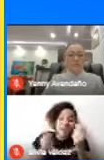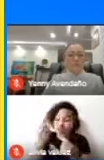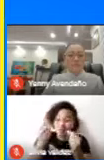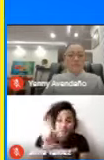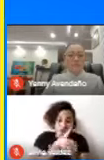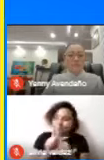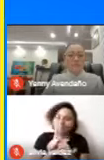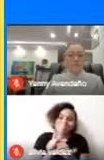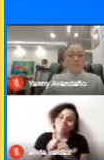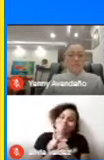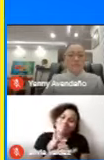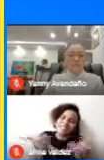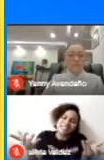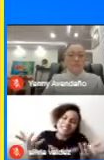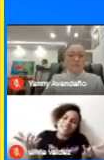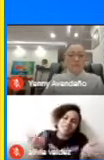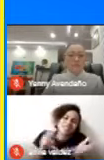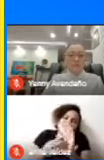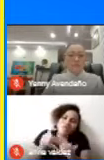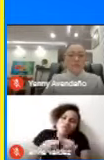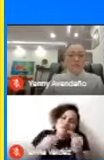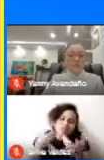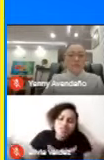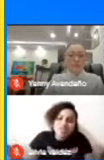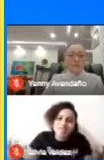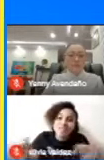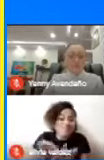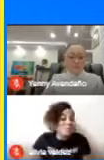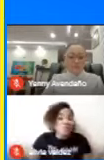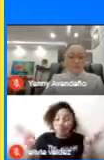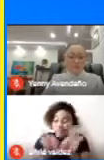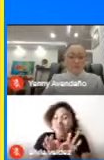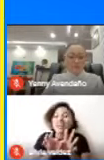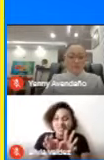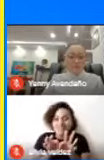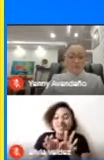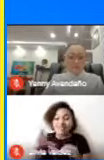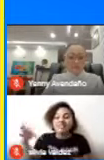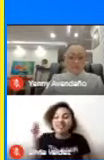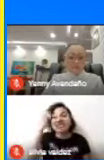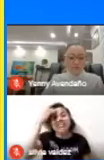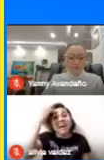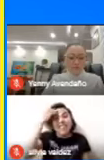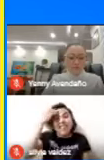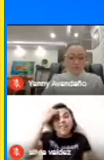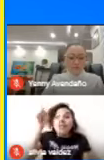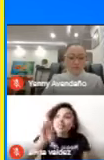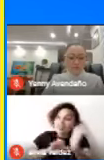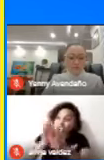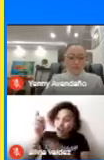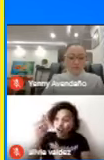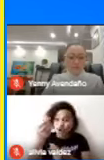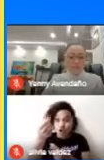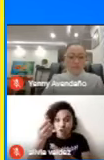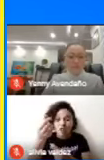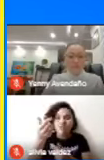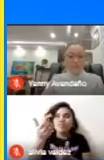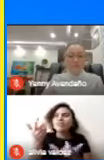local sería parcial. Es importante tener en cuenta que el desarrollo económico